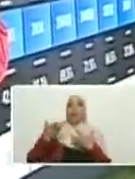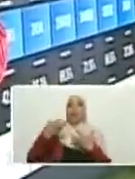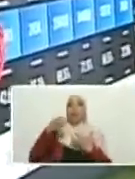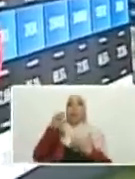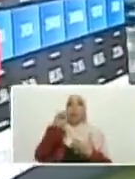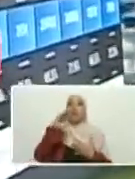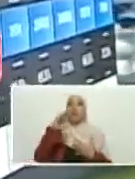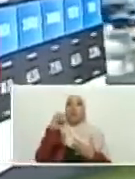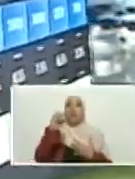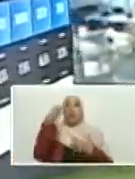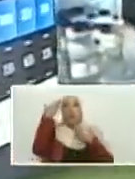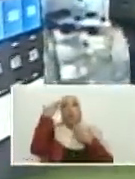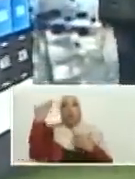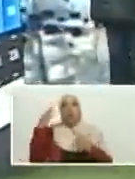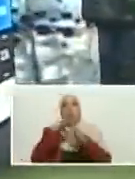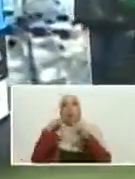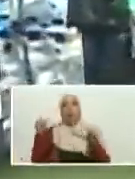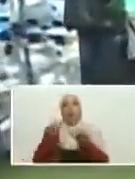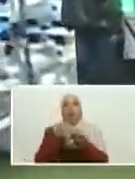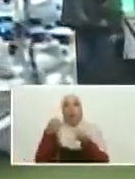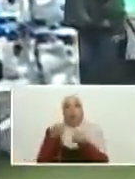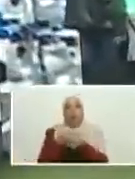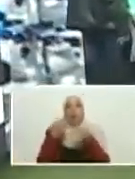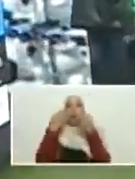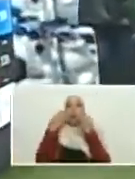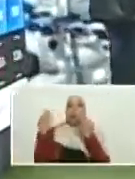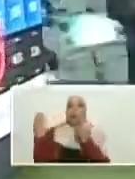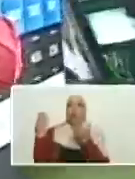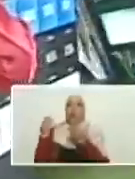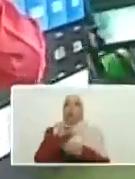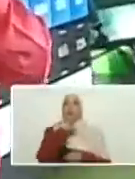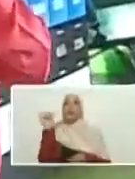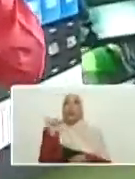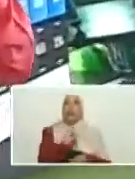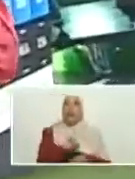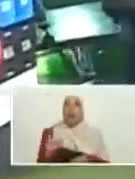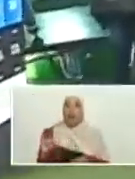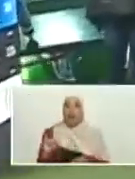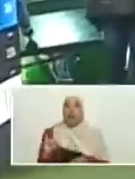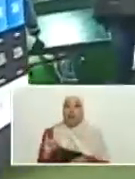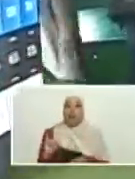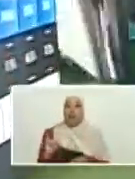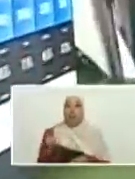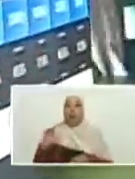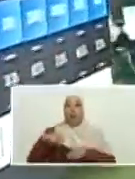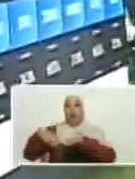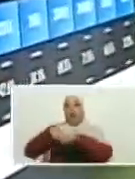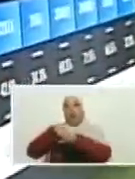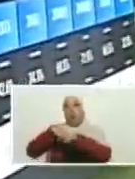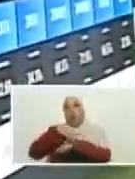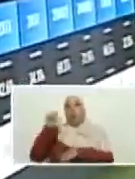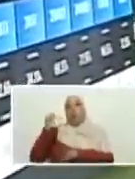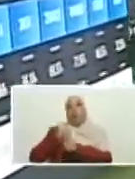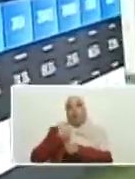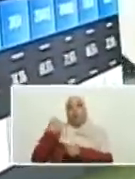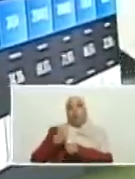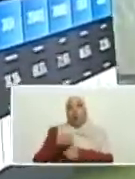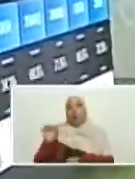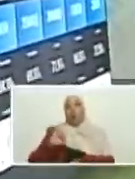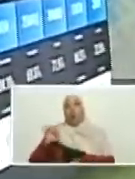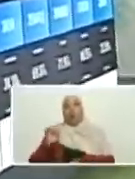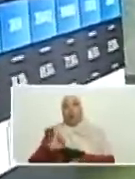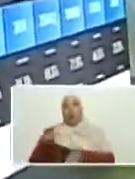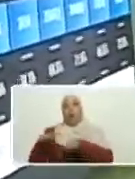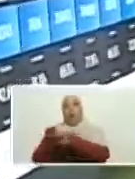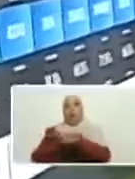Z, mi saludo a todos los trabajadores del Plan Z y a los trabajadores y trabajadoras del calzado. Allá está el stand del